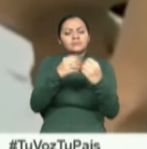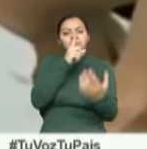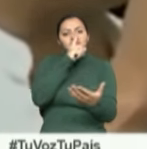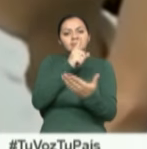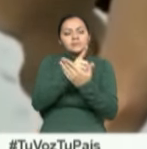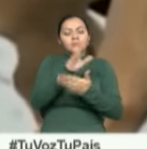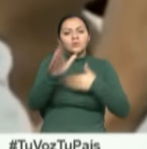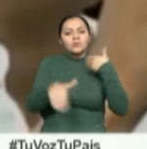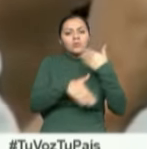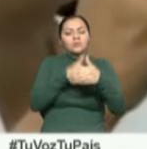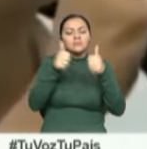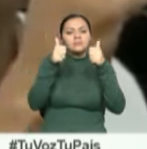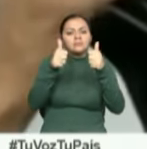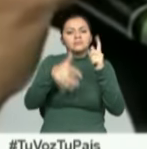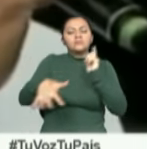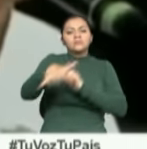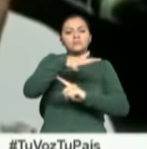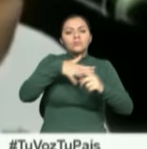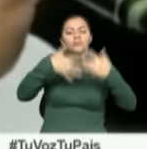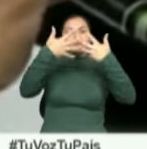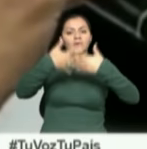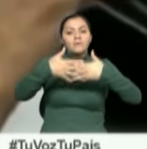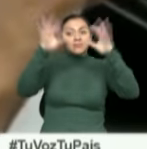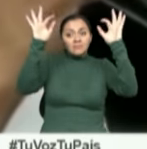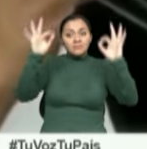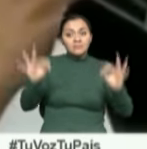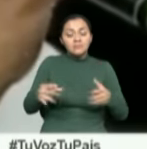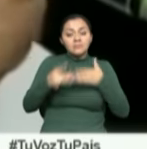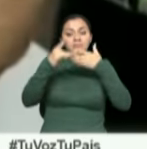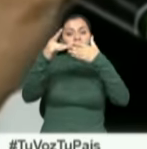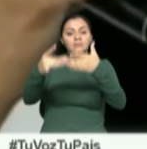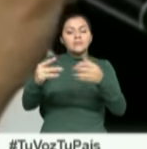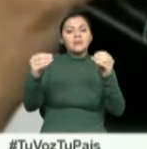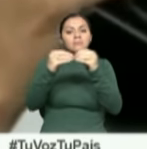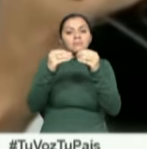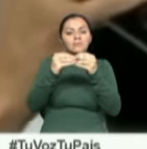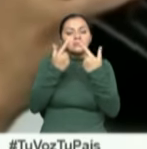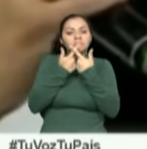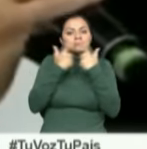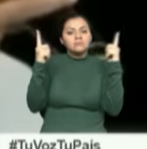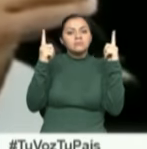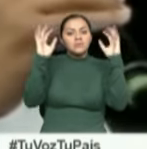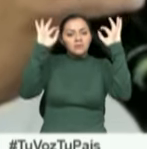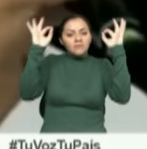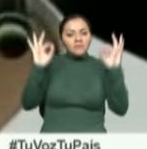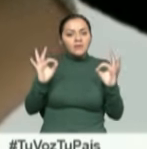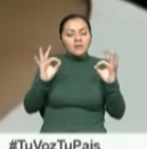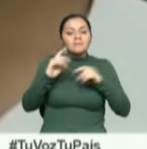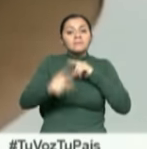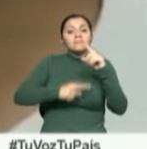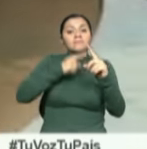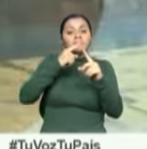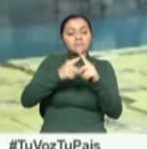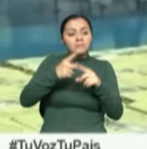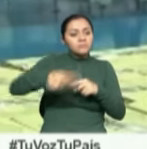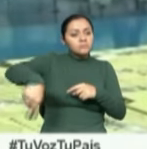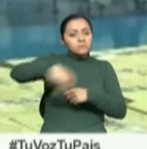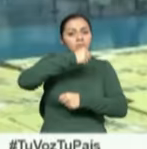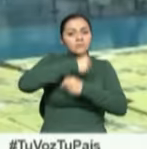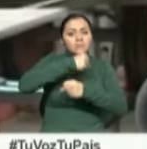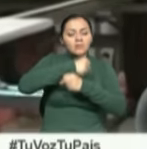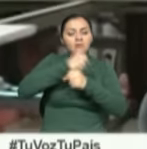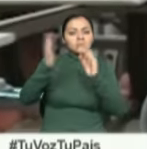nuestras maravillosas hidroeléctricas que nos conducen hacia la soberanía energética. Obreros que construyen los